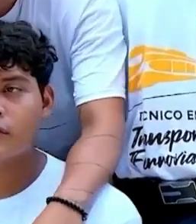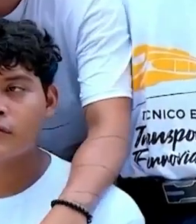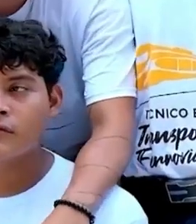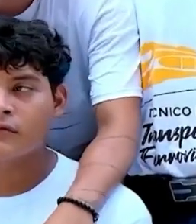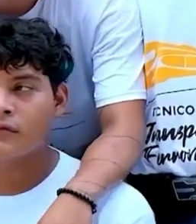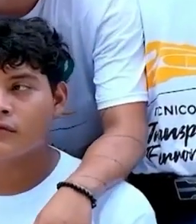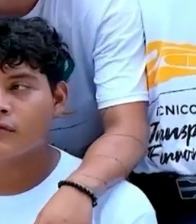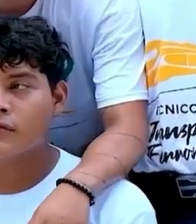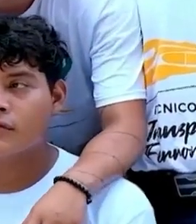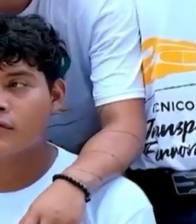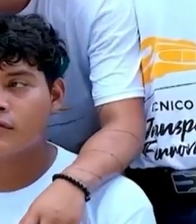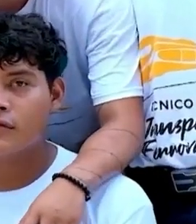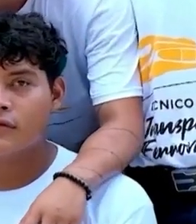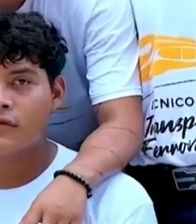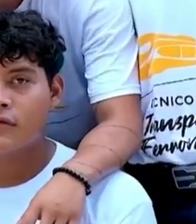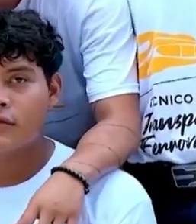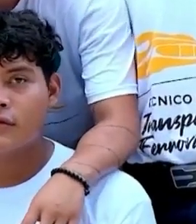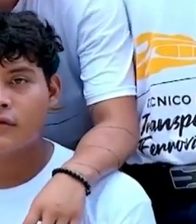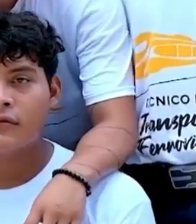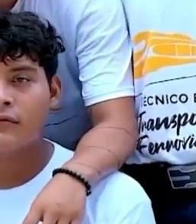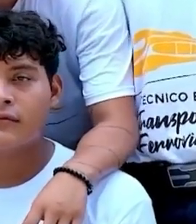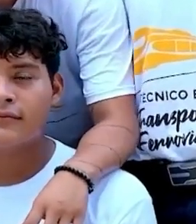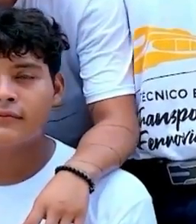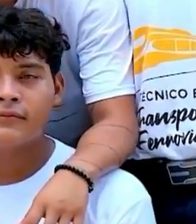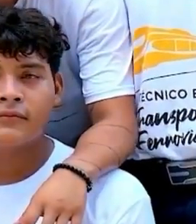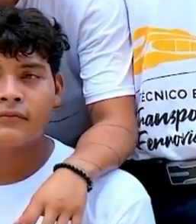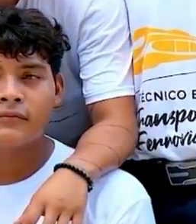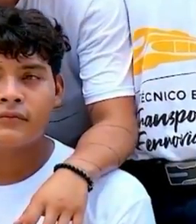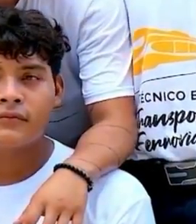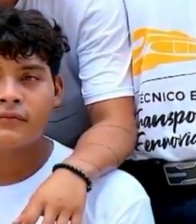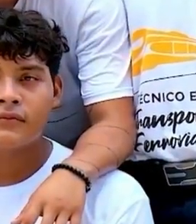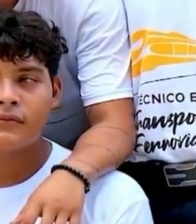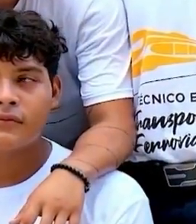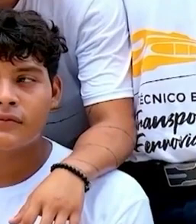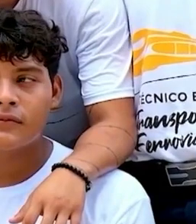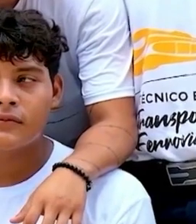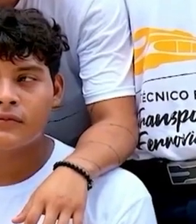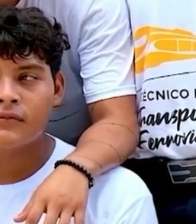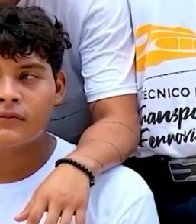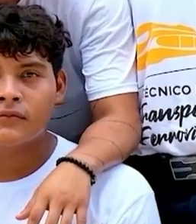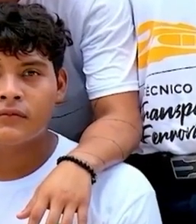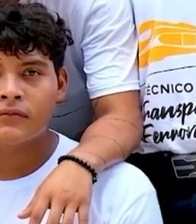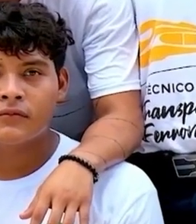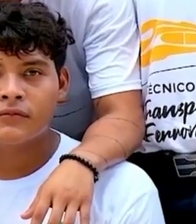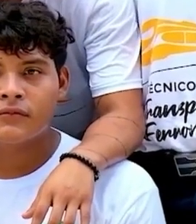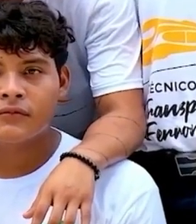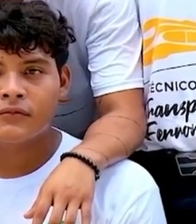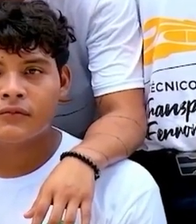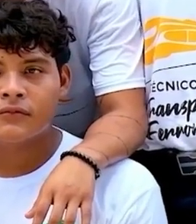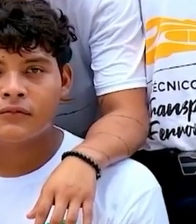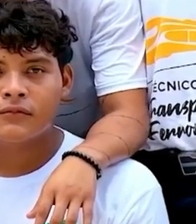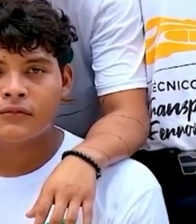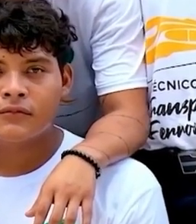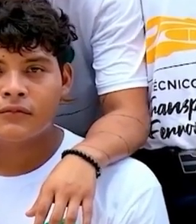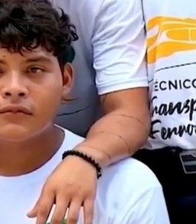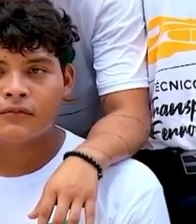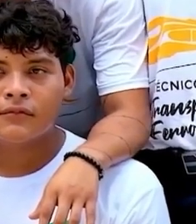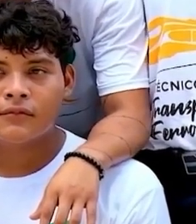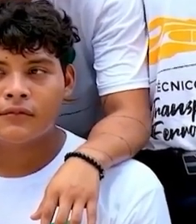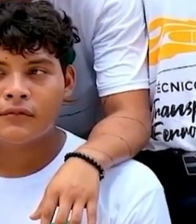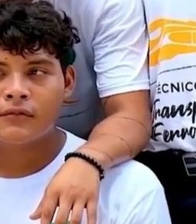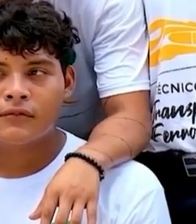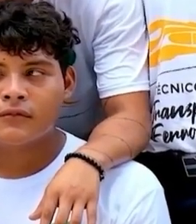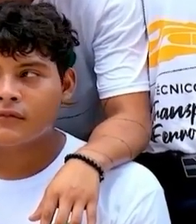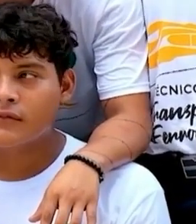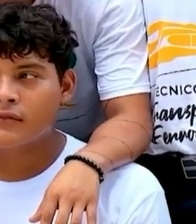Presidente, somos del plantel Chetumal, Quintana Roo. Somos del turno de la mañana y de la tarde y somos de la carrera de transporte